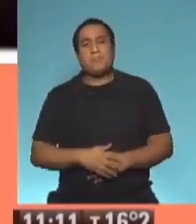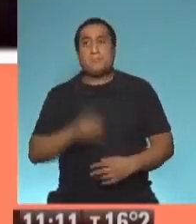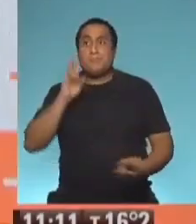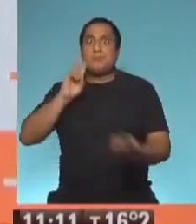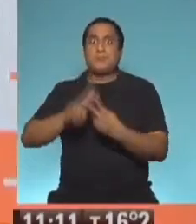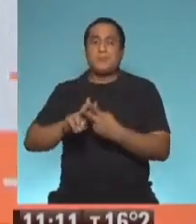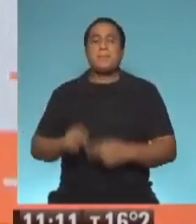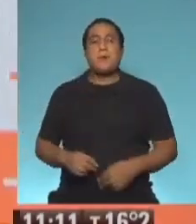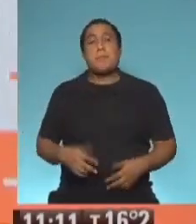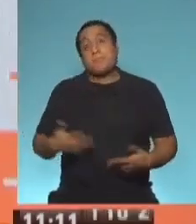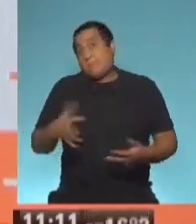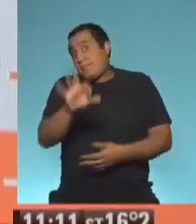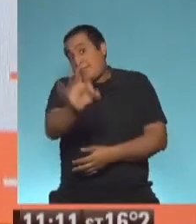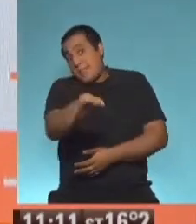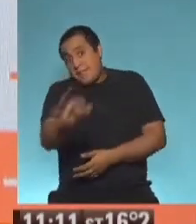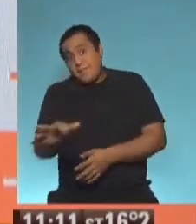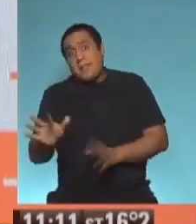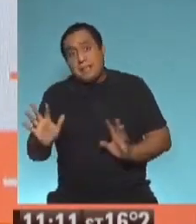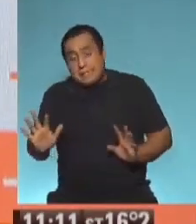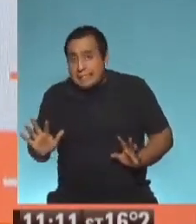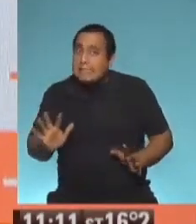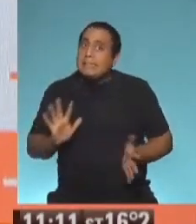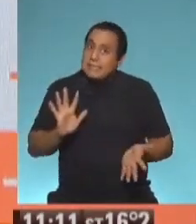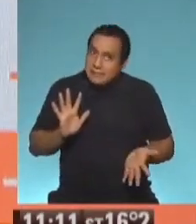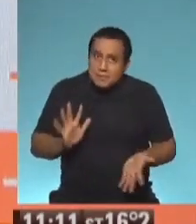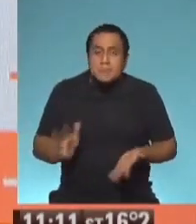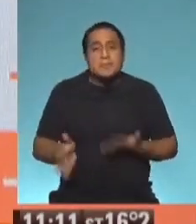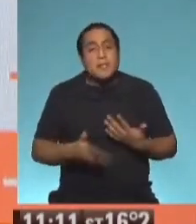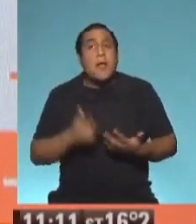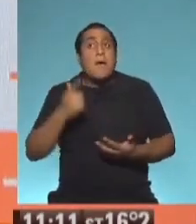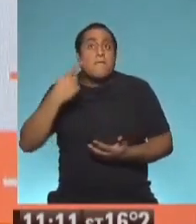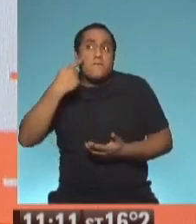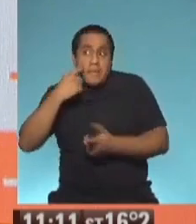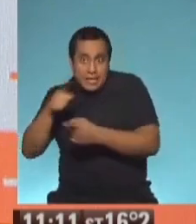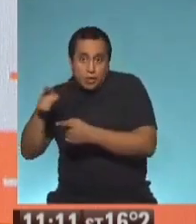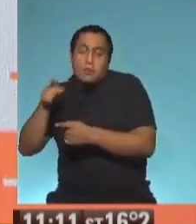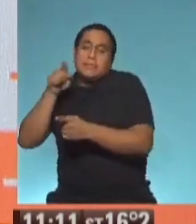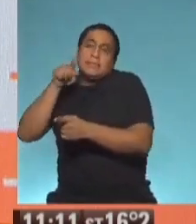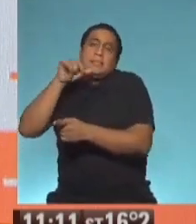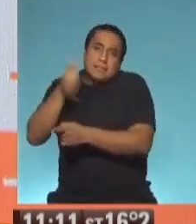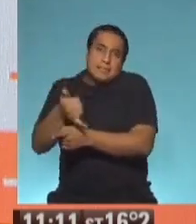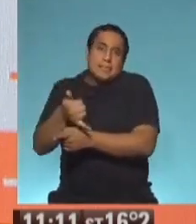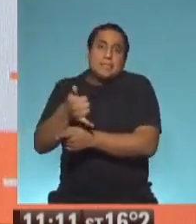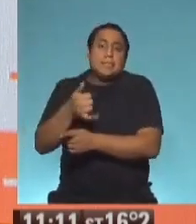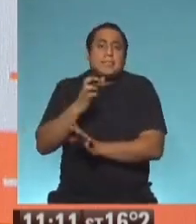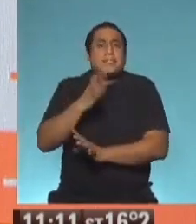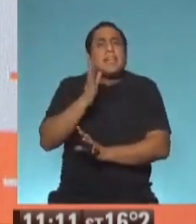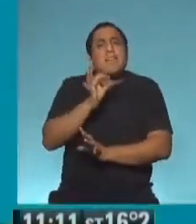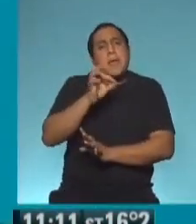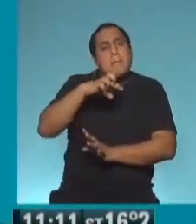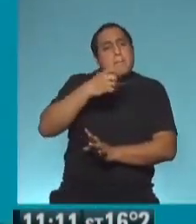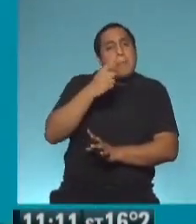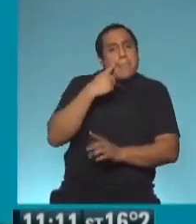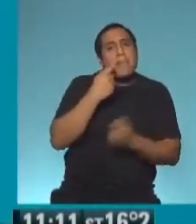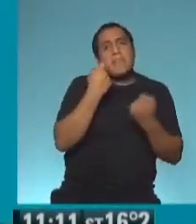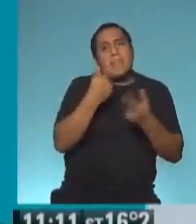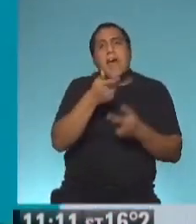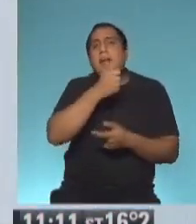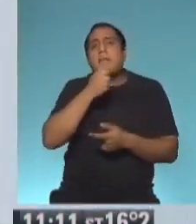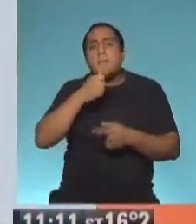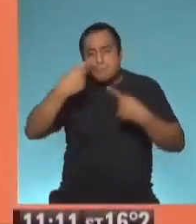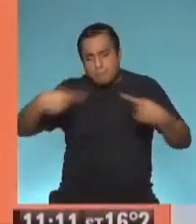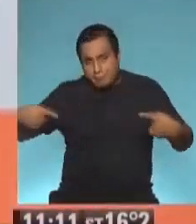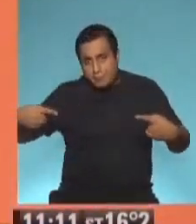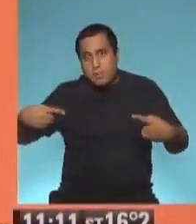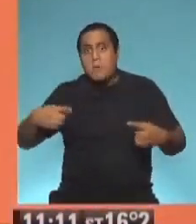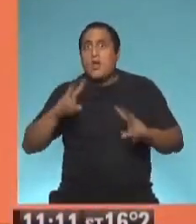Bueno, ya saben, ahí estamos. ¿Y tiene que ver con los adultos mayores? Claro que sí, saber que tienen a PAMI que les puede proveer de los medicamentos. Pero creo que es un